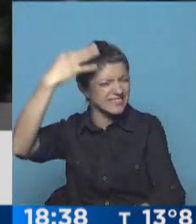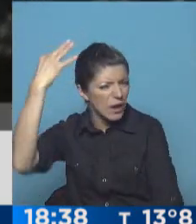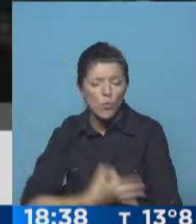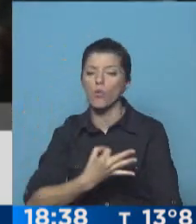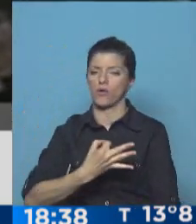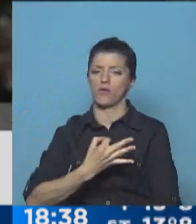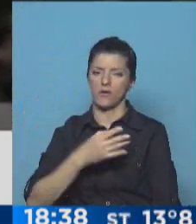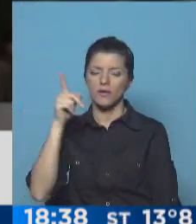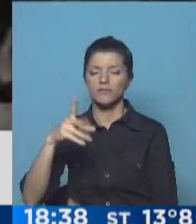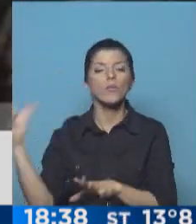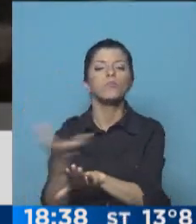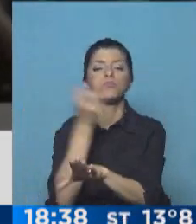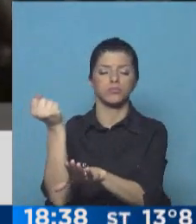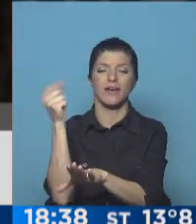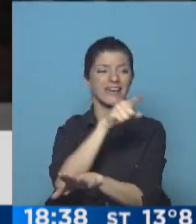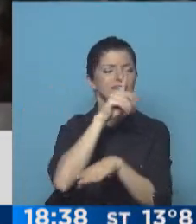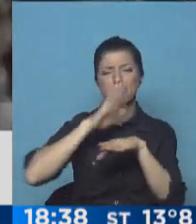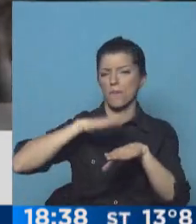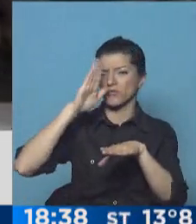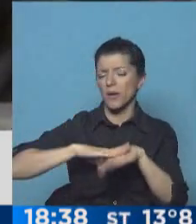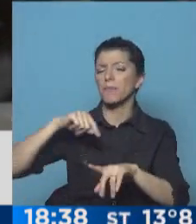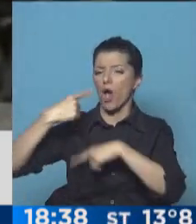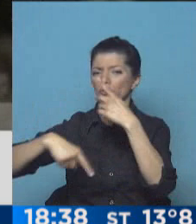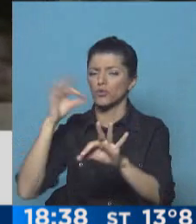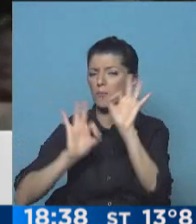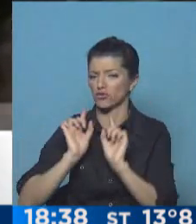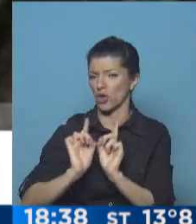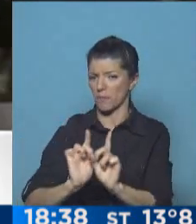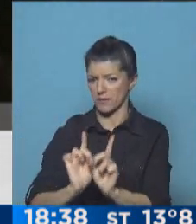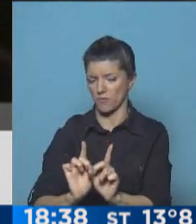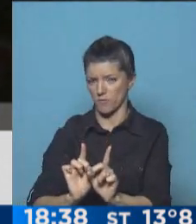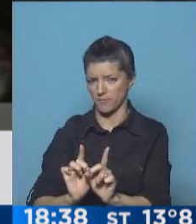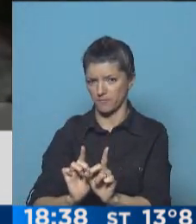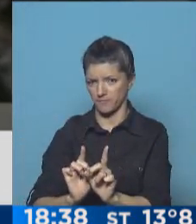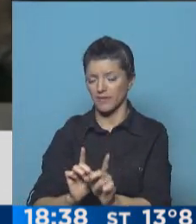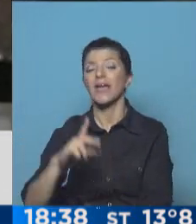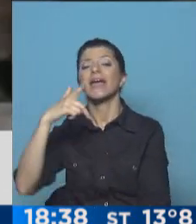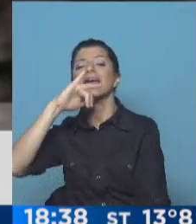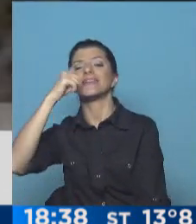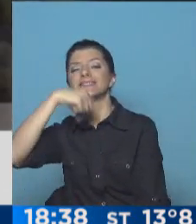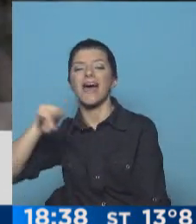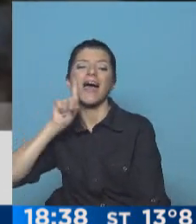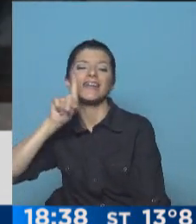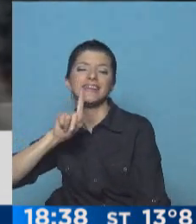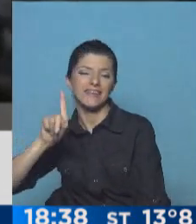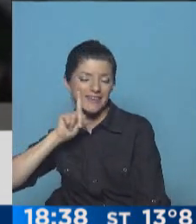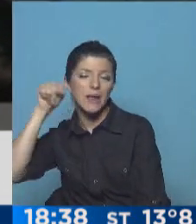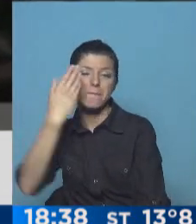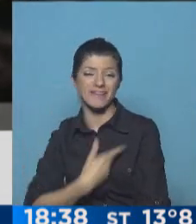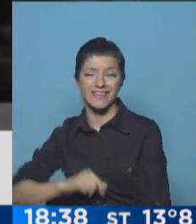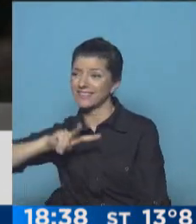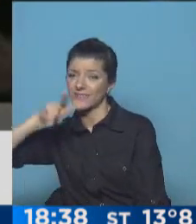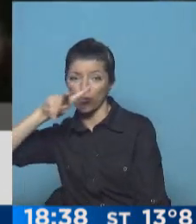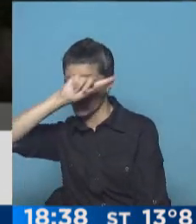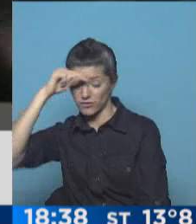la responsabilidad y la firmeza de Alicia al servicio de la continuación del proyecto. que Carlos Zanini sea vicepresidente de la Nación y